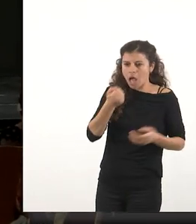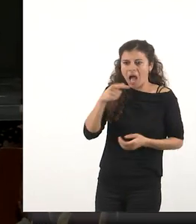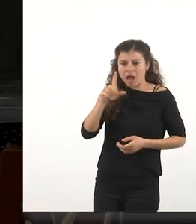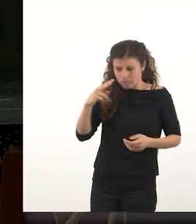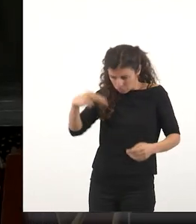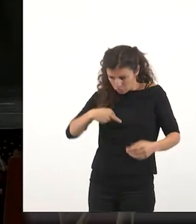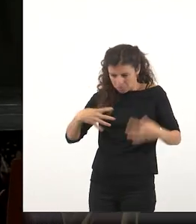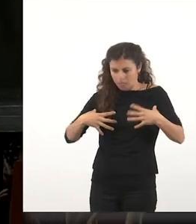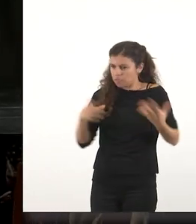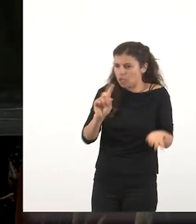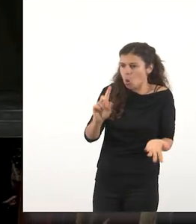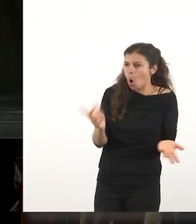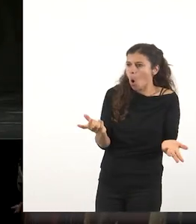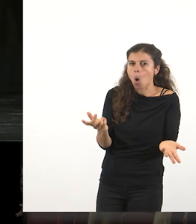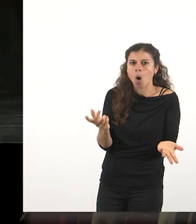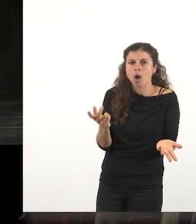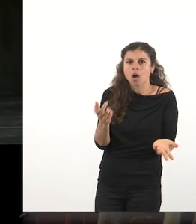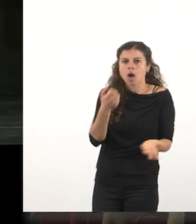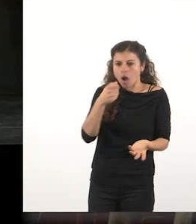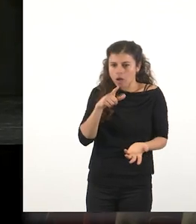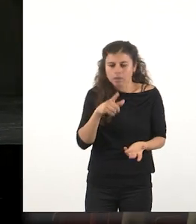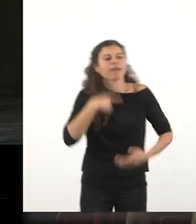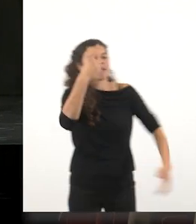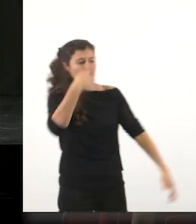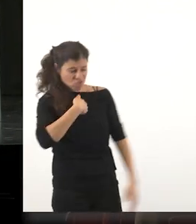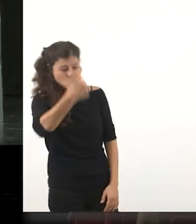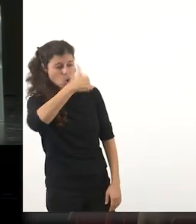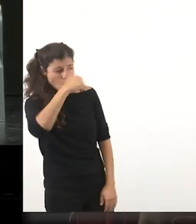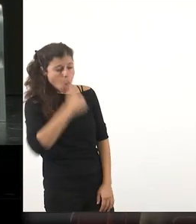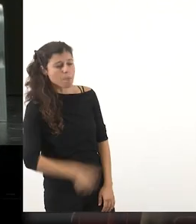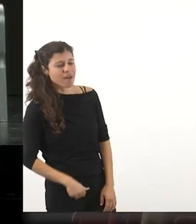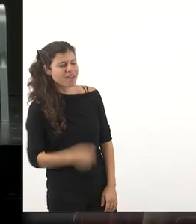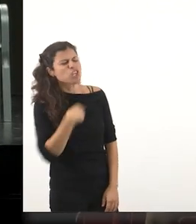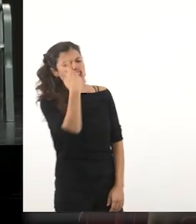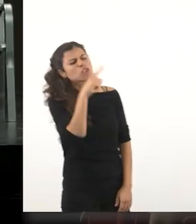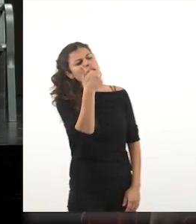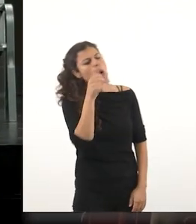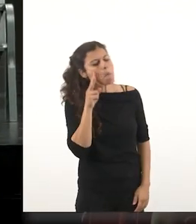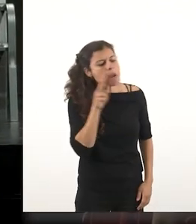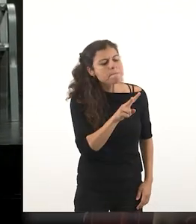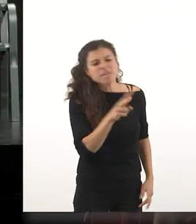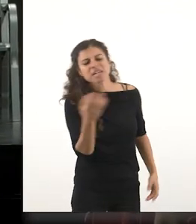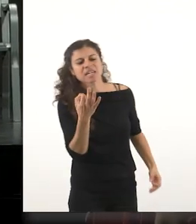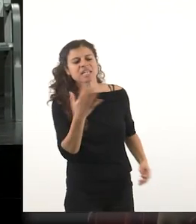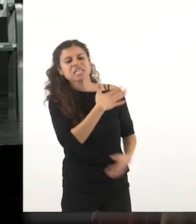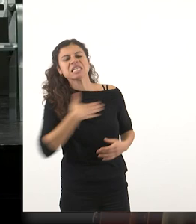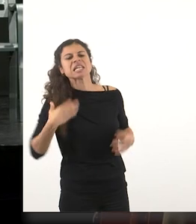mire las tetas porque el Alberto, tío, es como, cariño, que soy un tío. Que sé dónde mira, lo que piensa y lo que quieren todos los tíos.